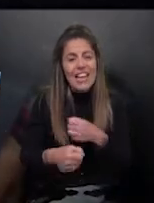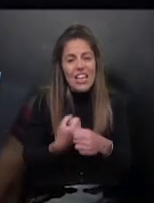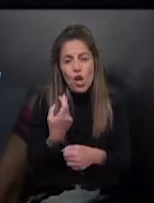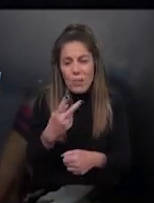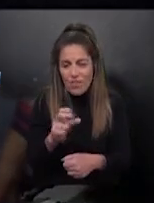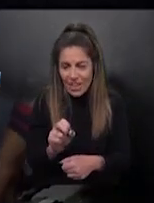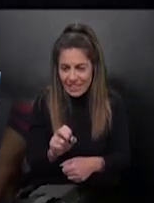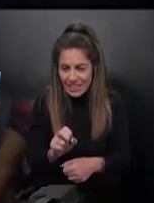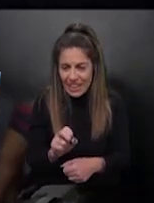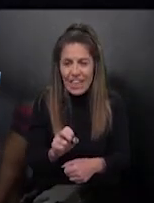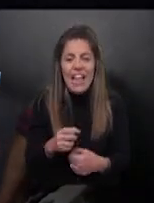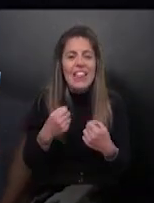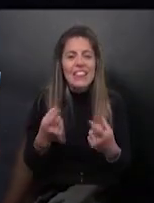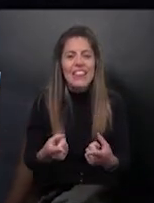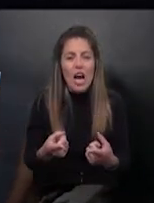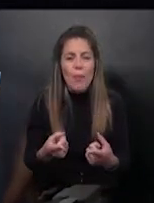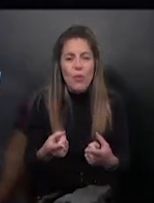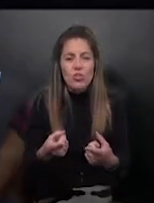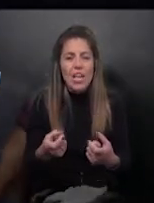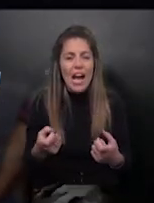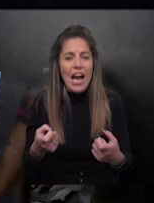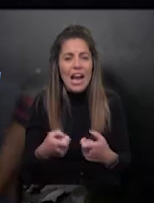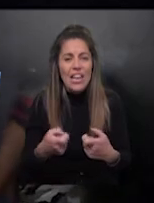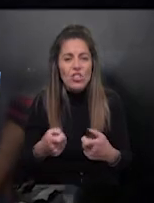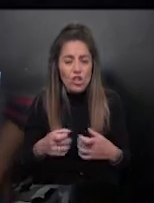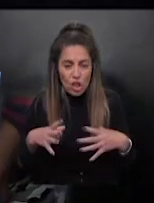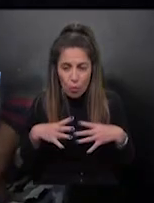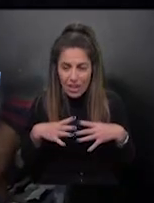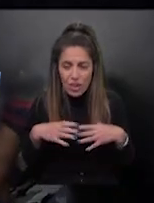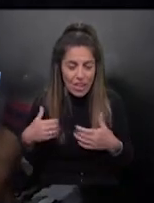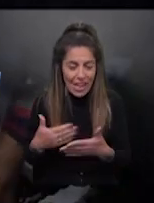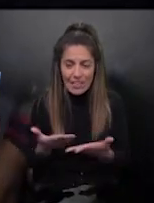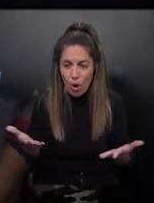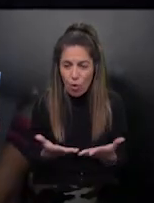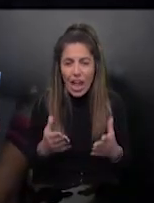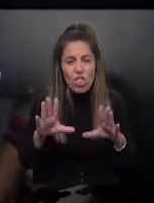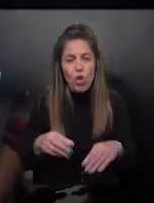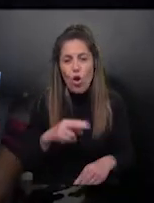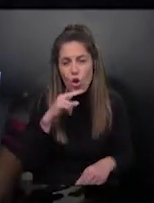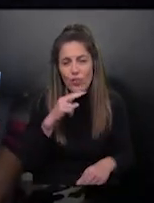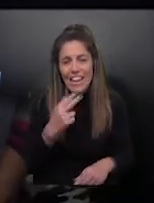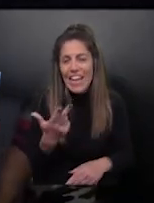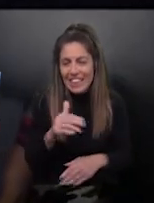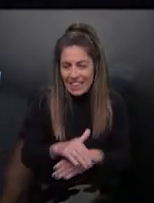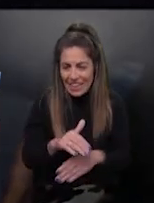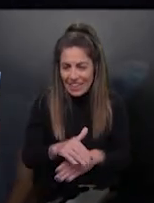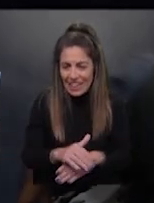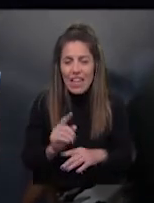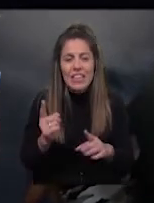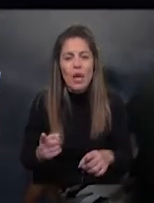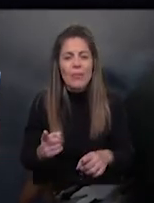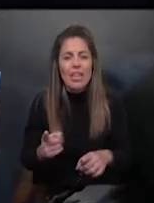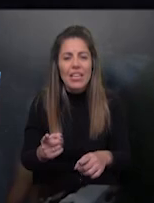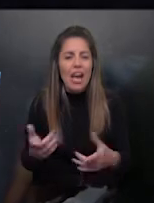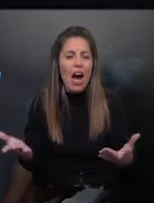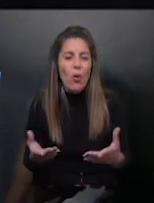2020, con la cual damos la situación de jubilados desde ese entonces hasta esta parte, todos los viernes a las 15 horas. Pero también ahora